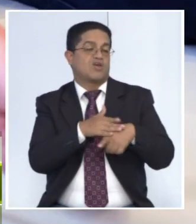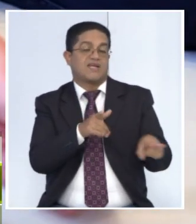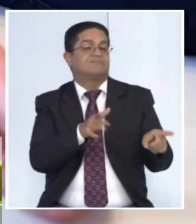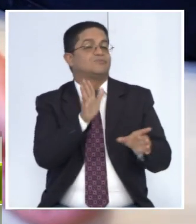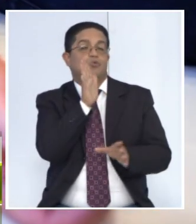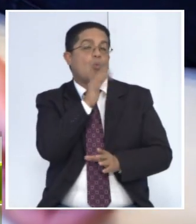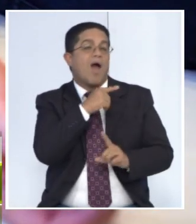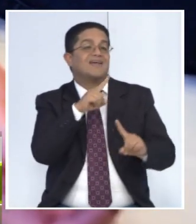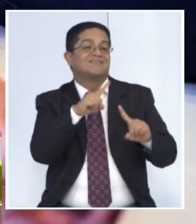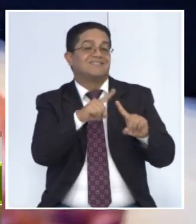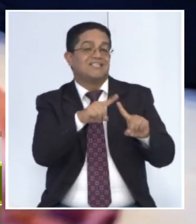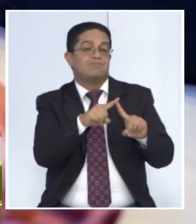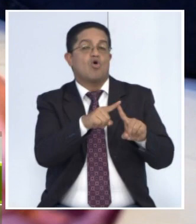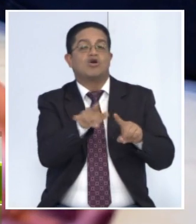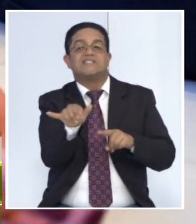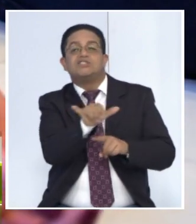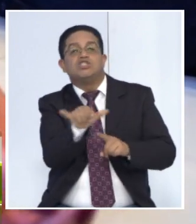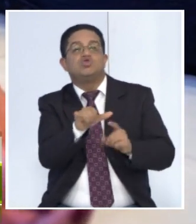sanguíneo, entonces